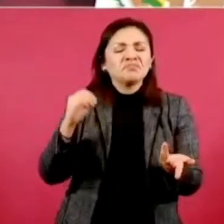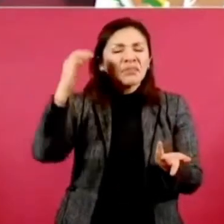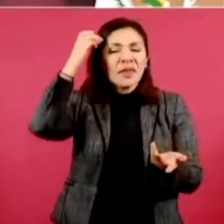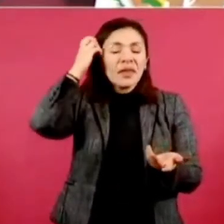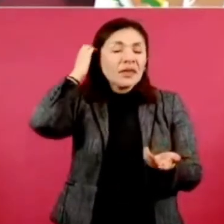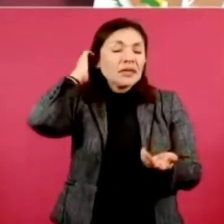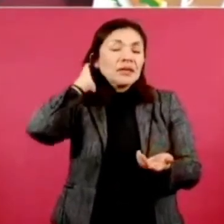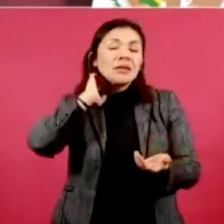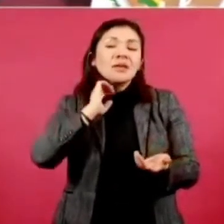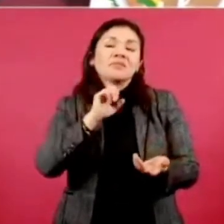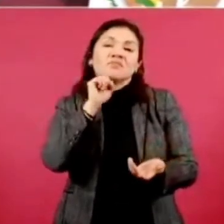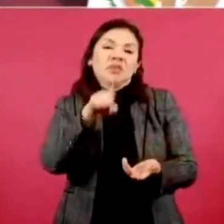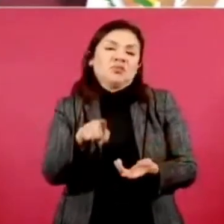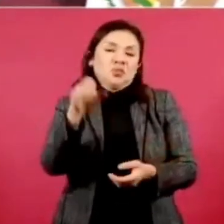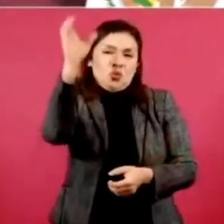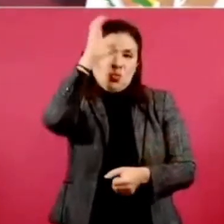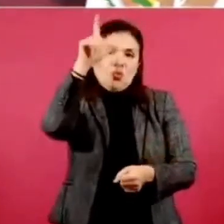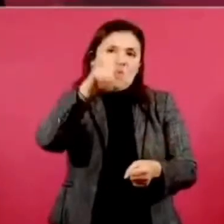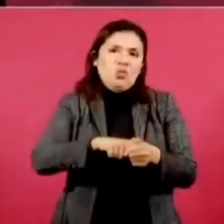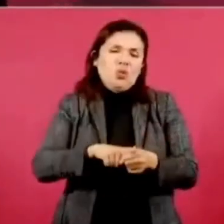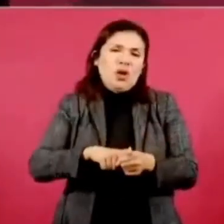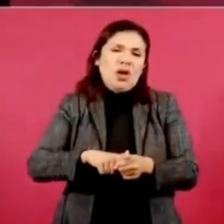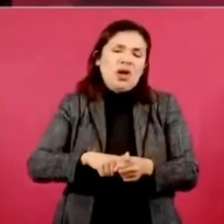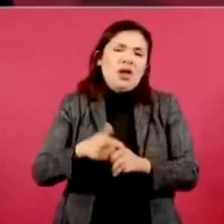Pues de la cultura totonaca.